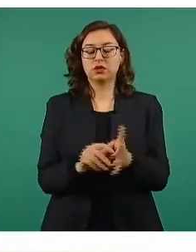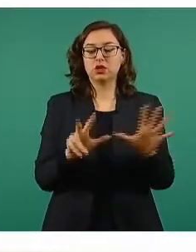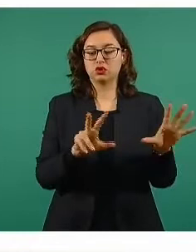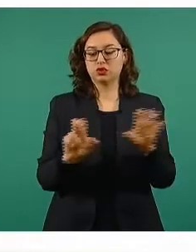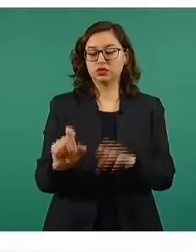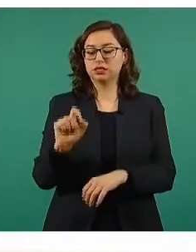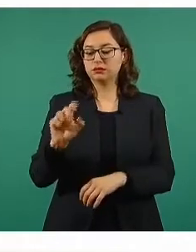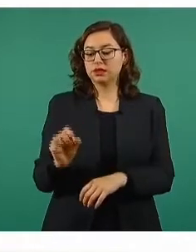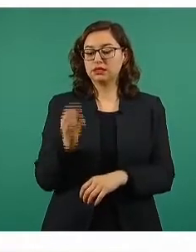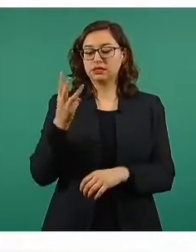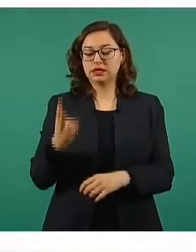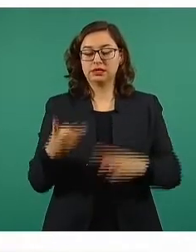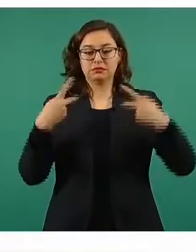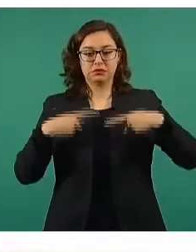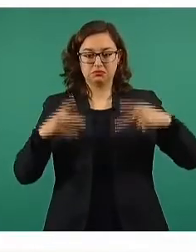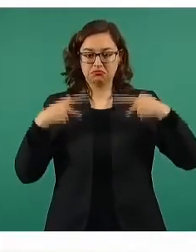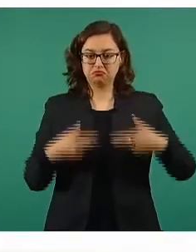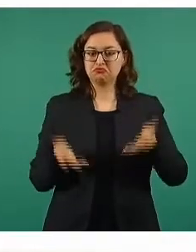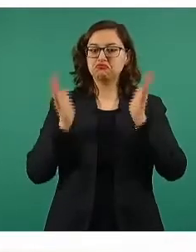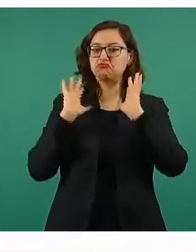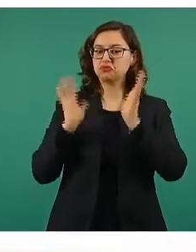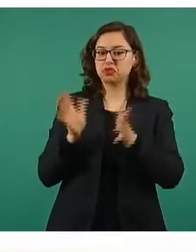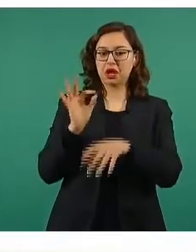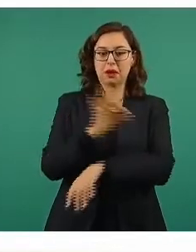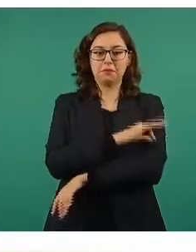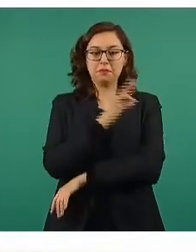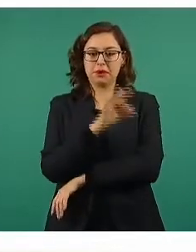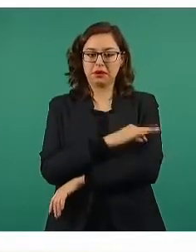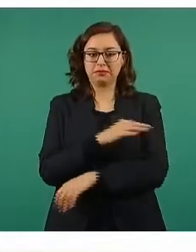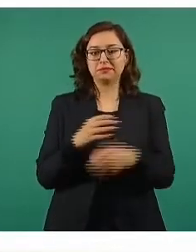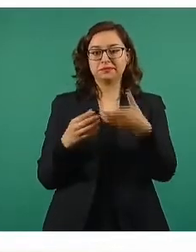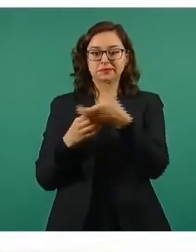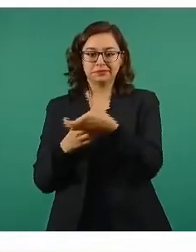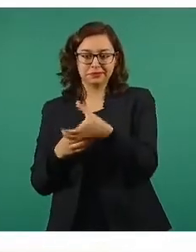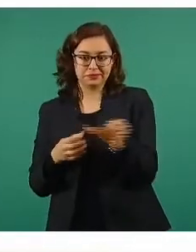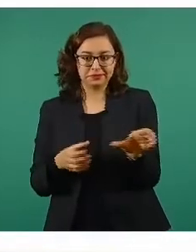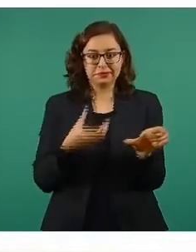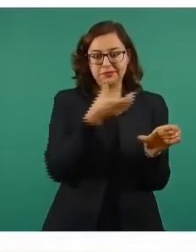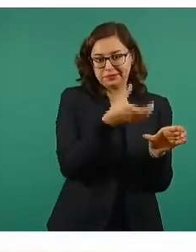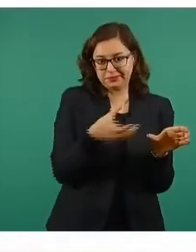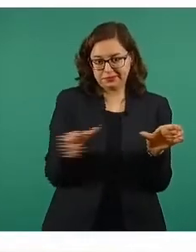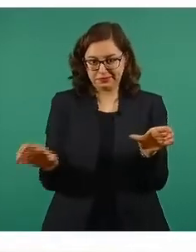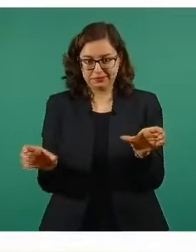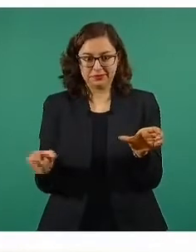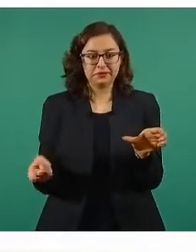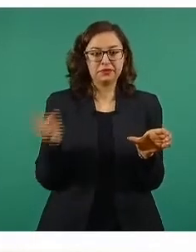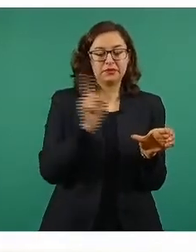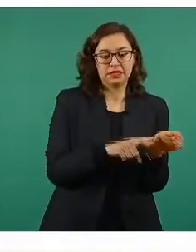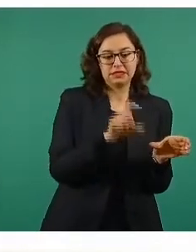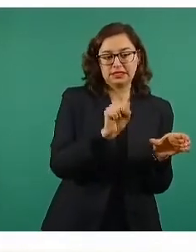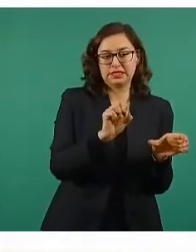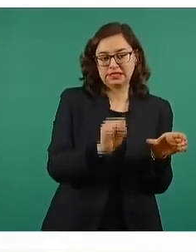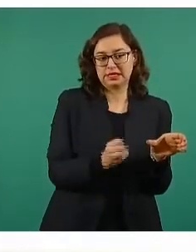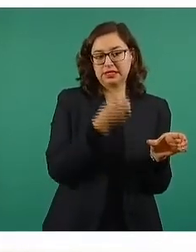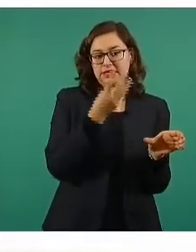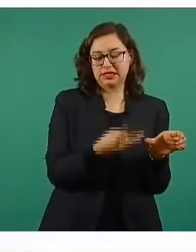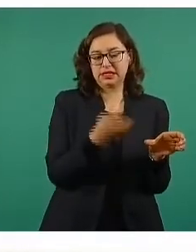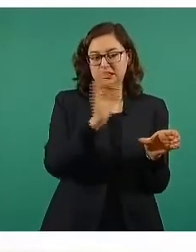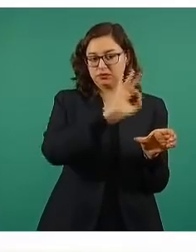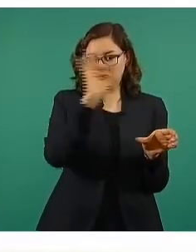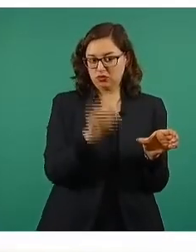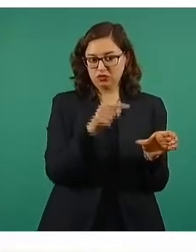30.385.823 personas. Aproximadamente 2/3 son personas que ya tienen un esquema completo, ya están